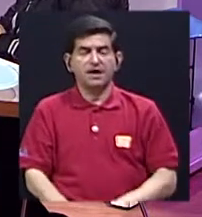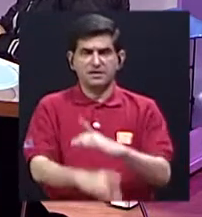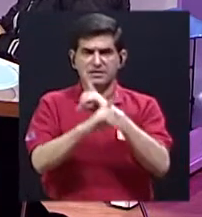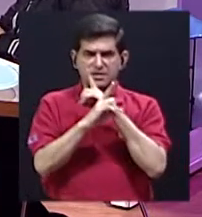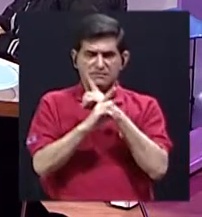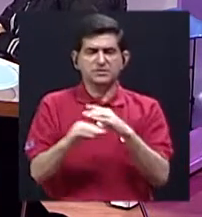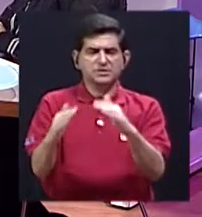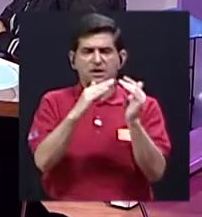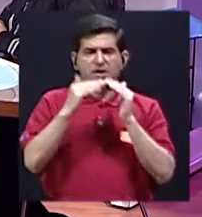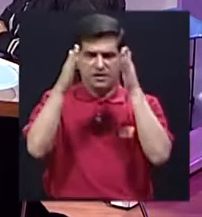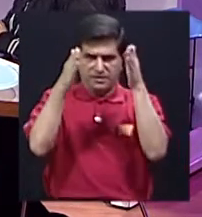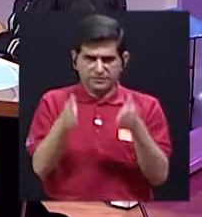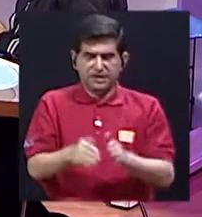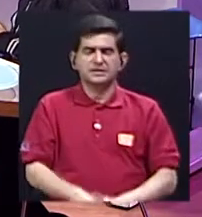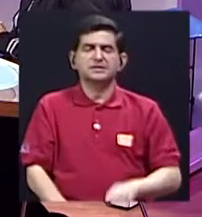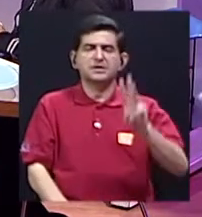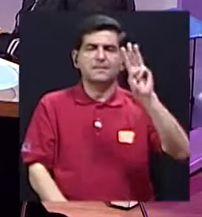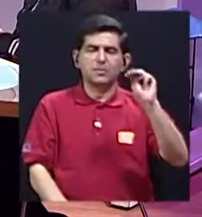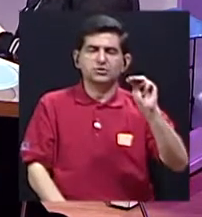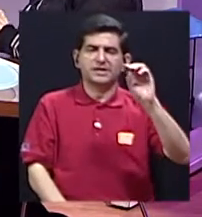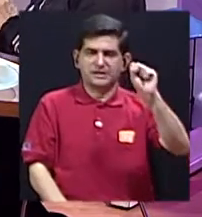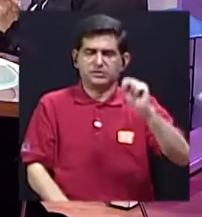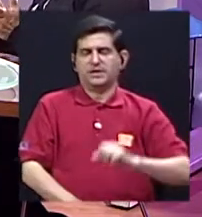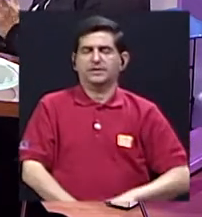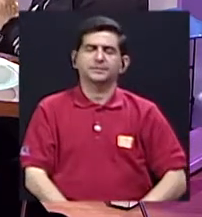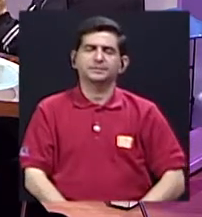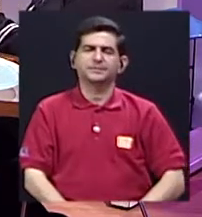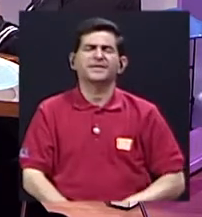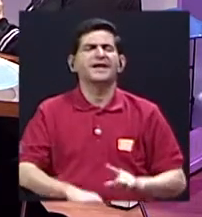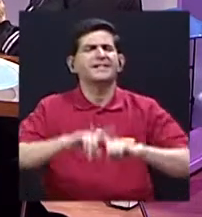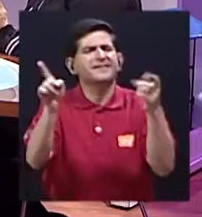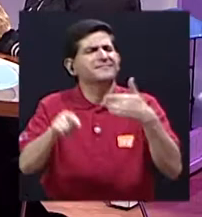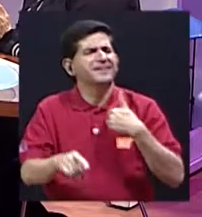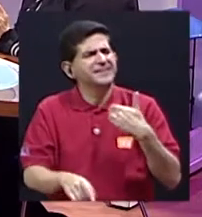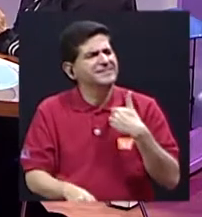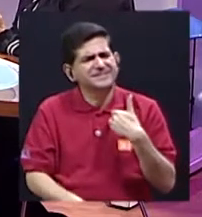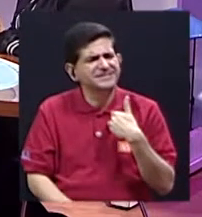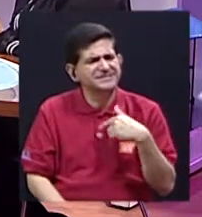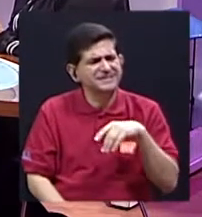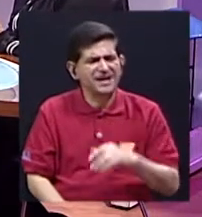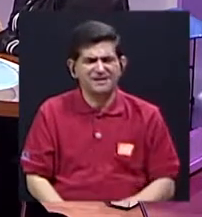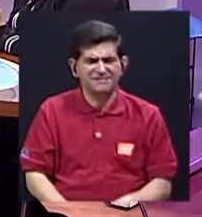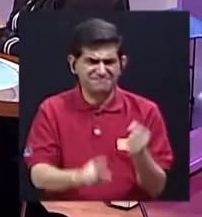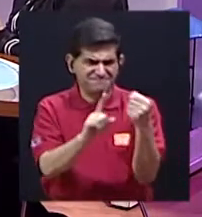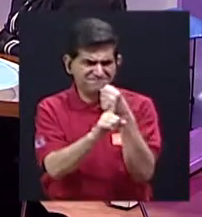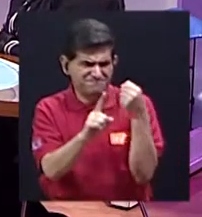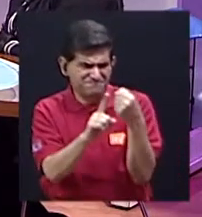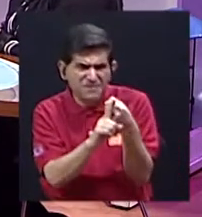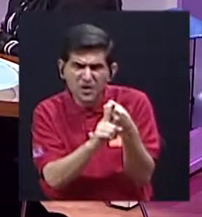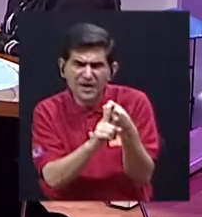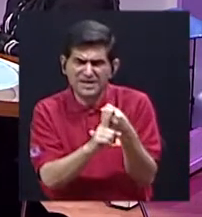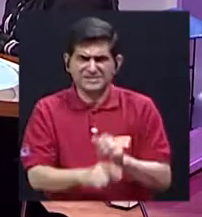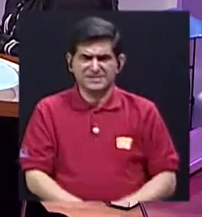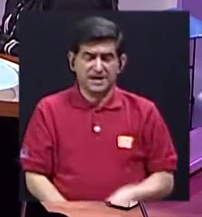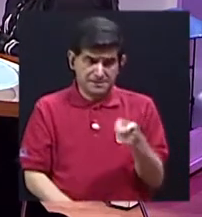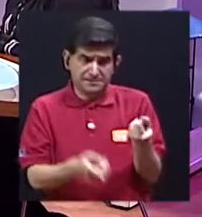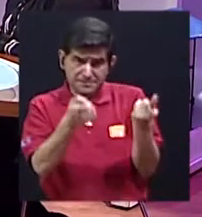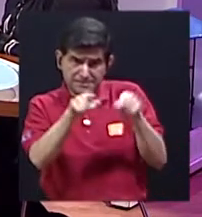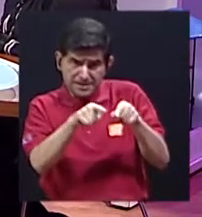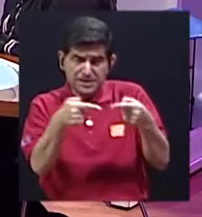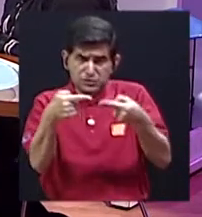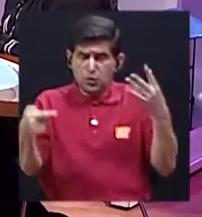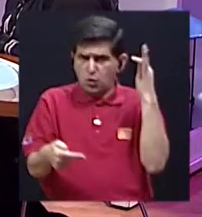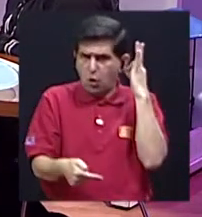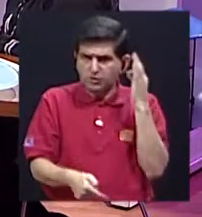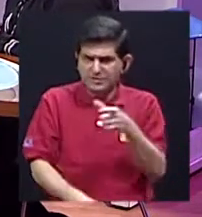defensora de las y los habitantes montserrat solano que de la diferencia entre entre violencia es decir que que la violencia contra